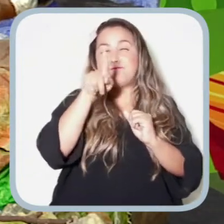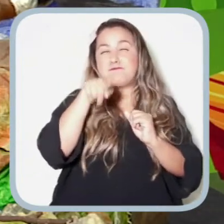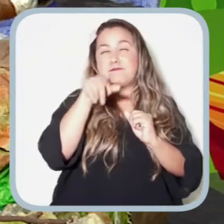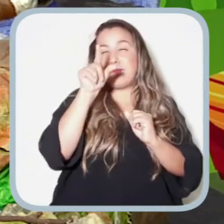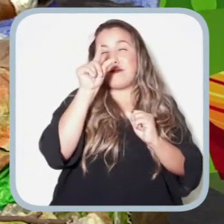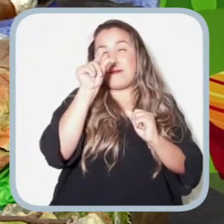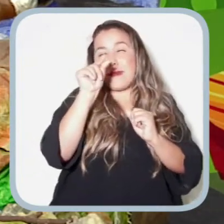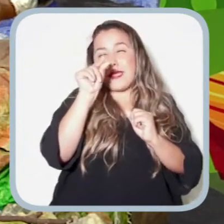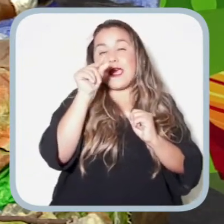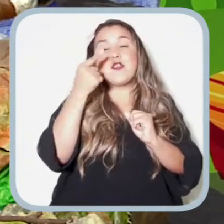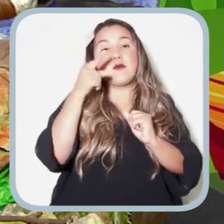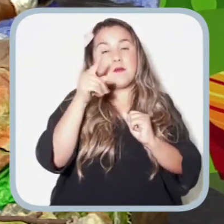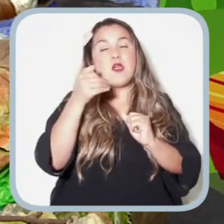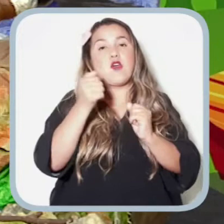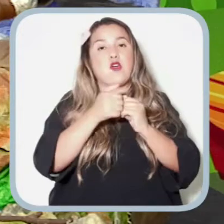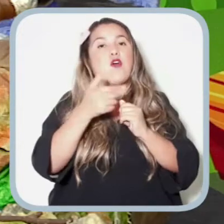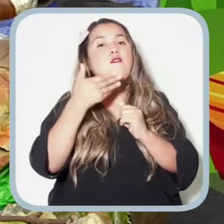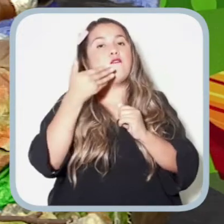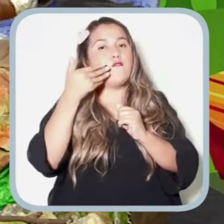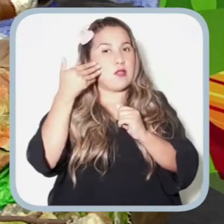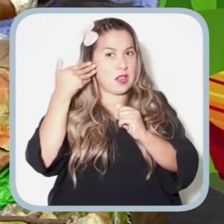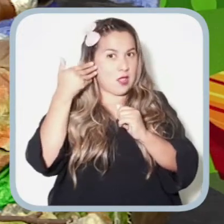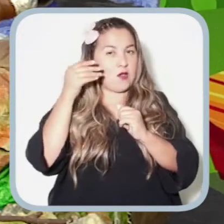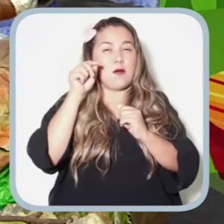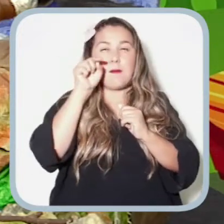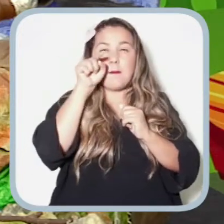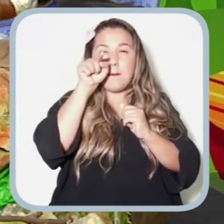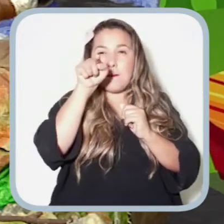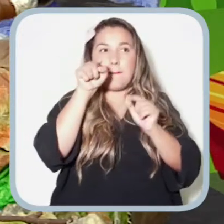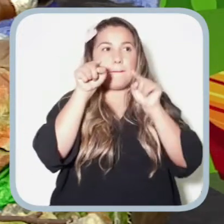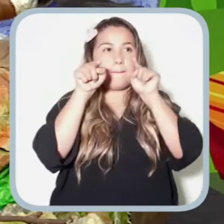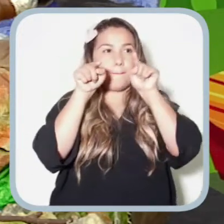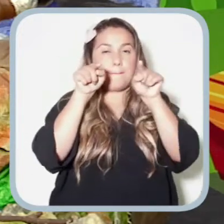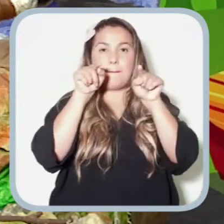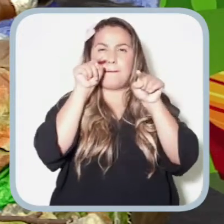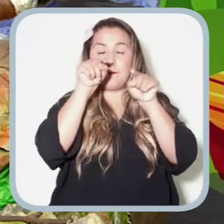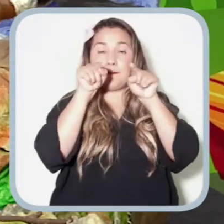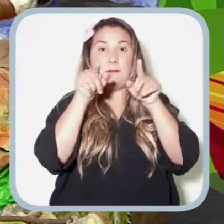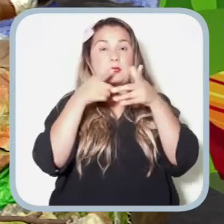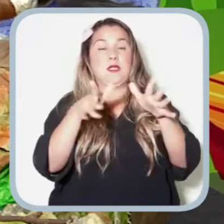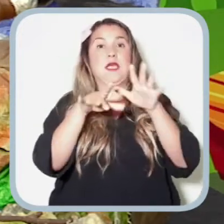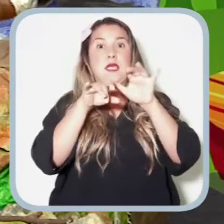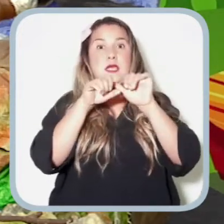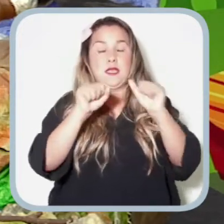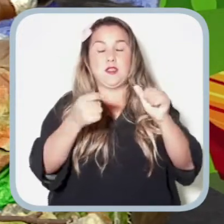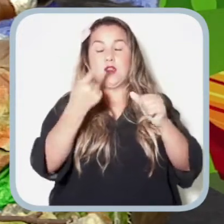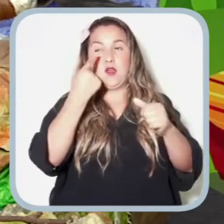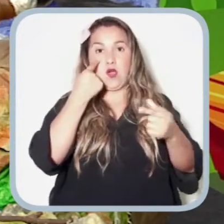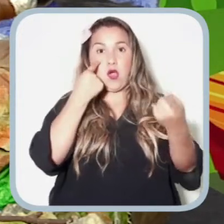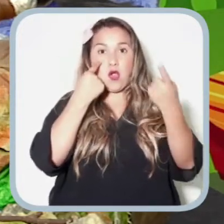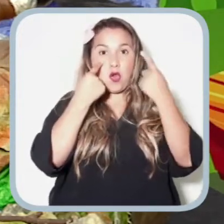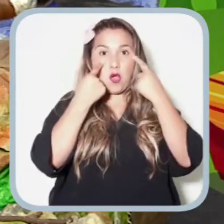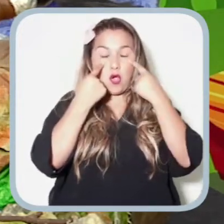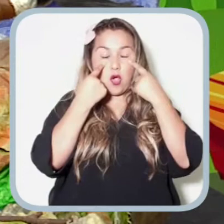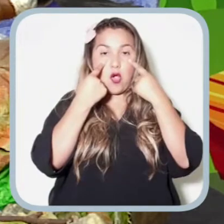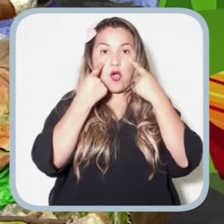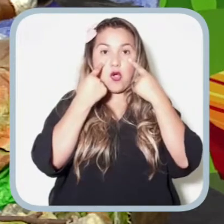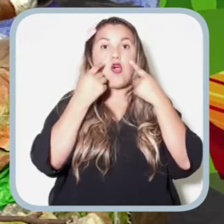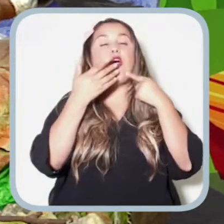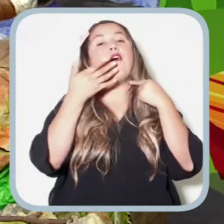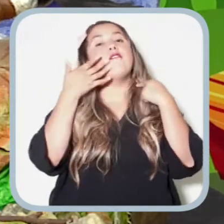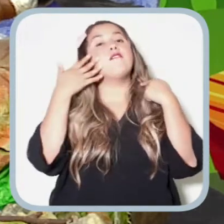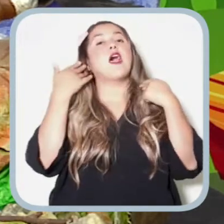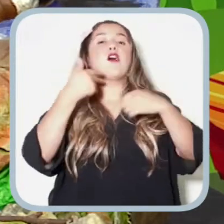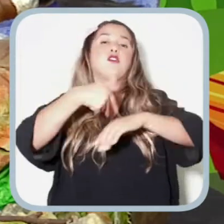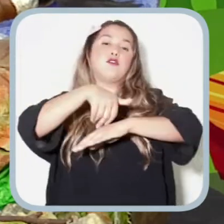lo mismo pero con blanco esta vez y ahí tendríamos ya nuestro cóndor con ojos con los detalles blancos de las